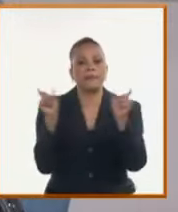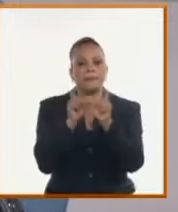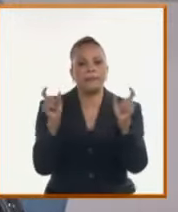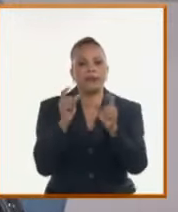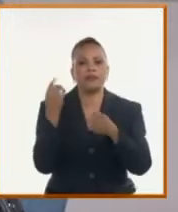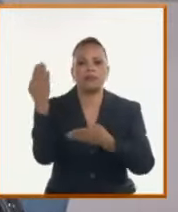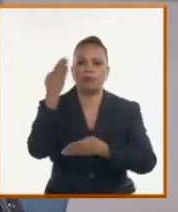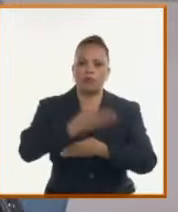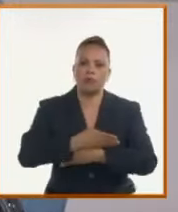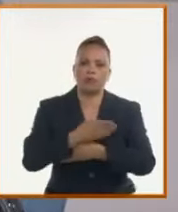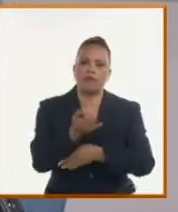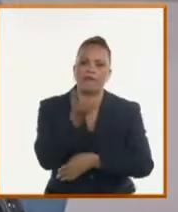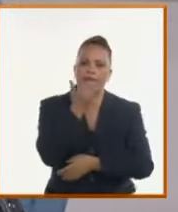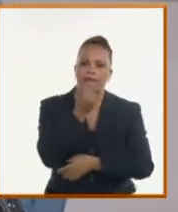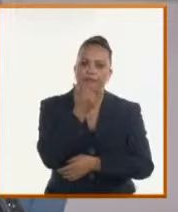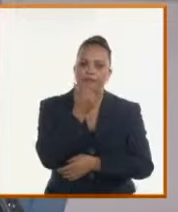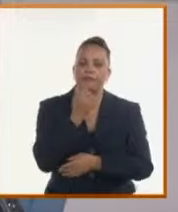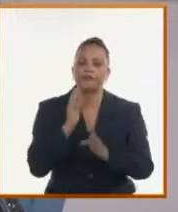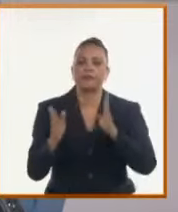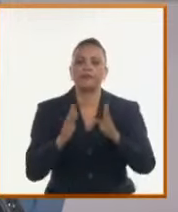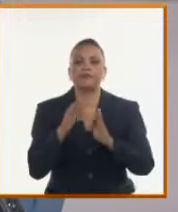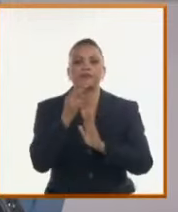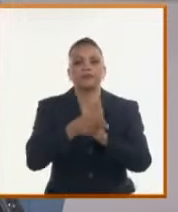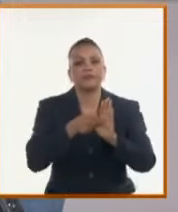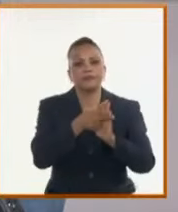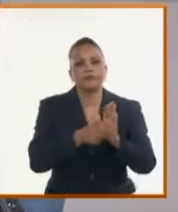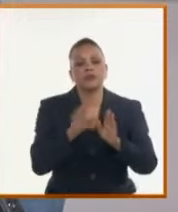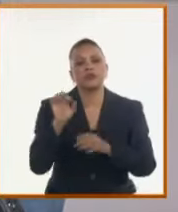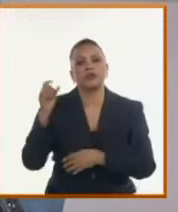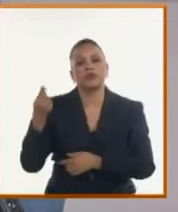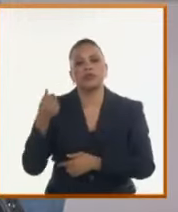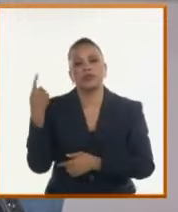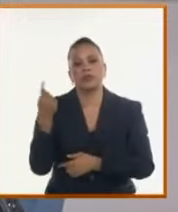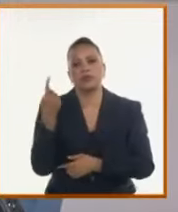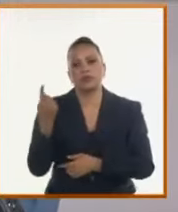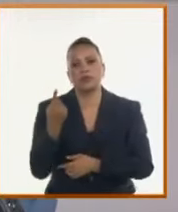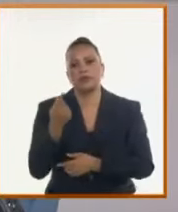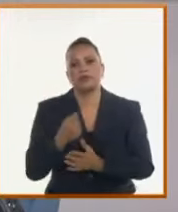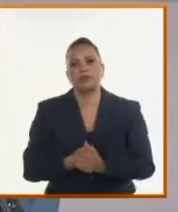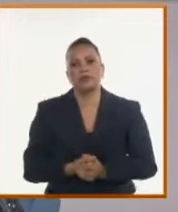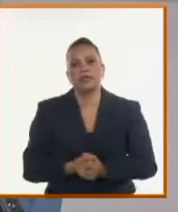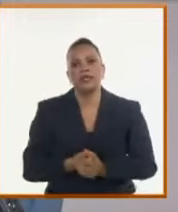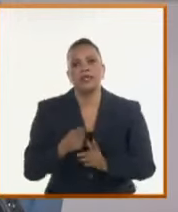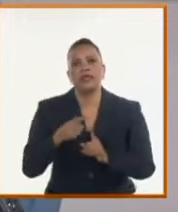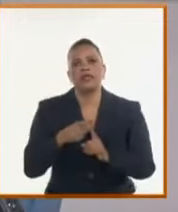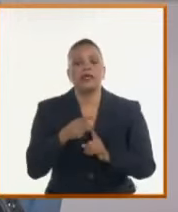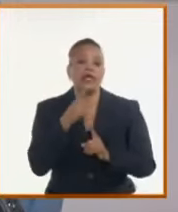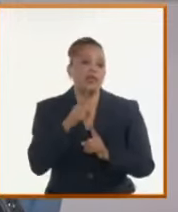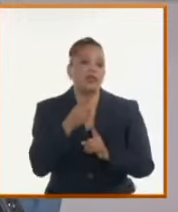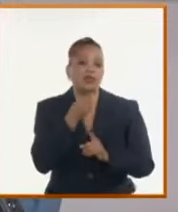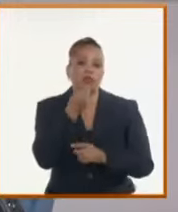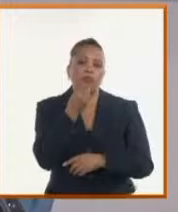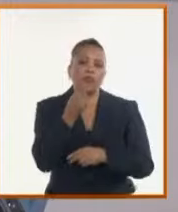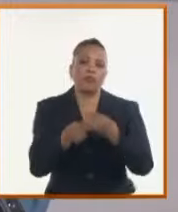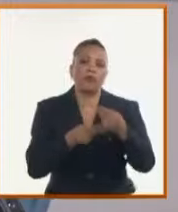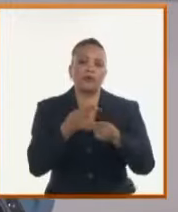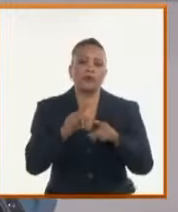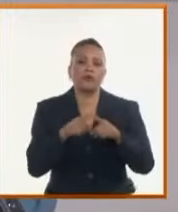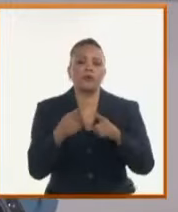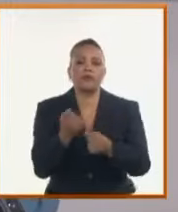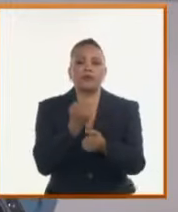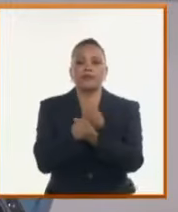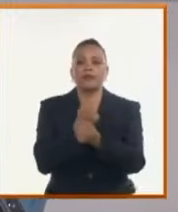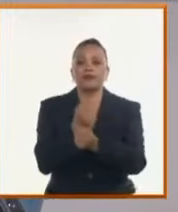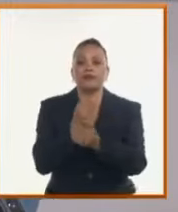bloqueo en el sistema ferroviario economía nacional a partir de la aplicación del título 3 de la ley Burton no fue posible es decir un riesgo muy